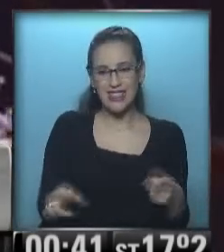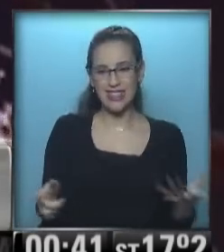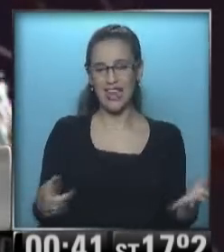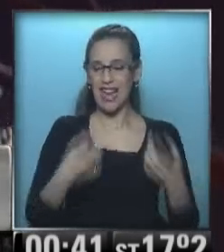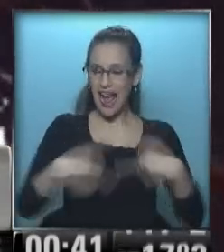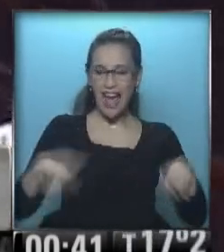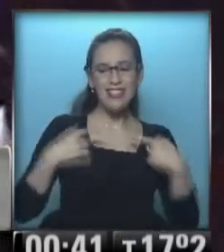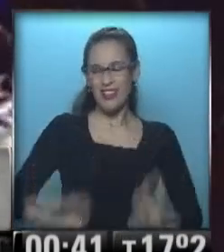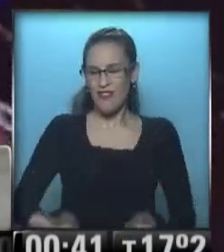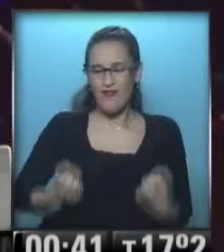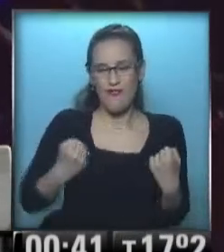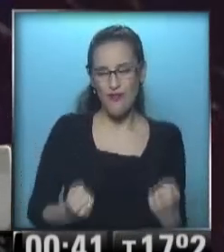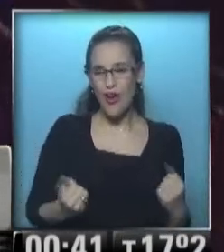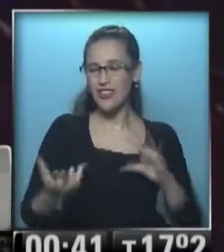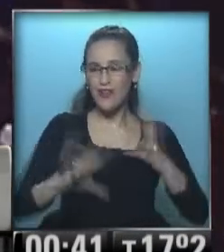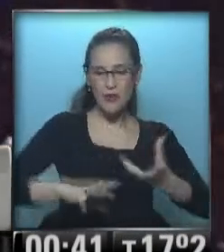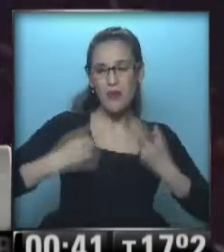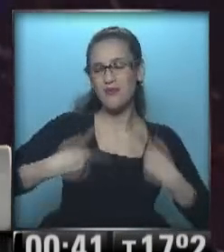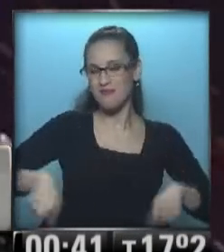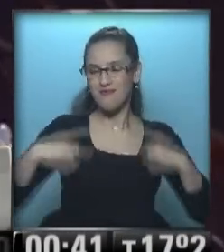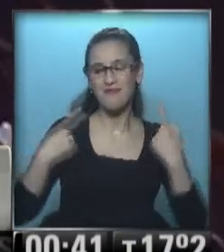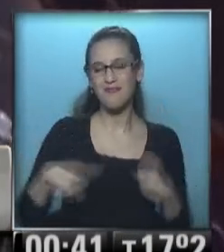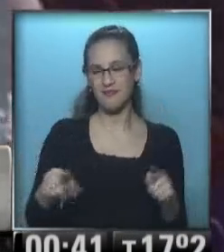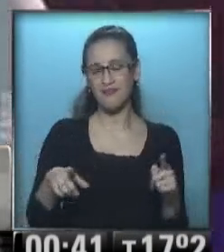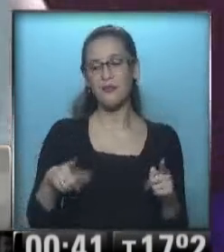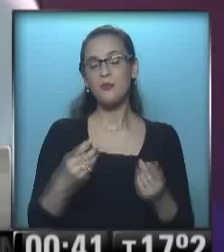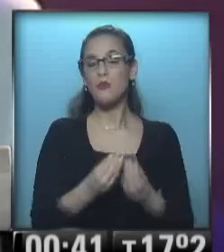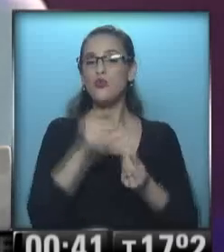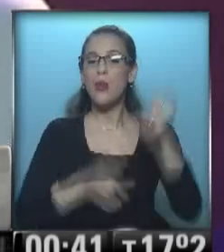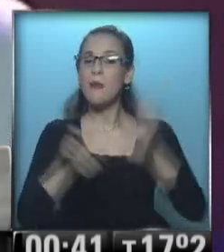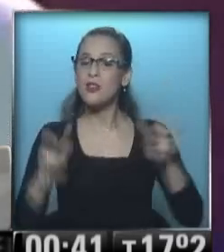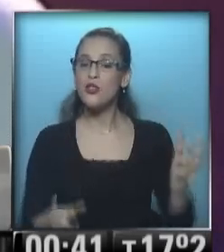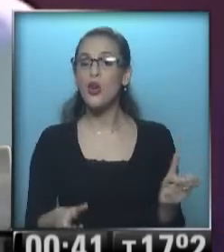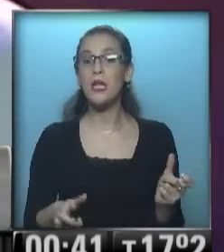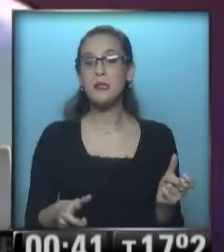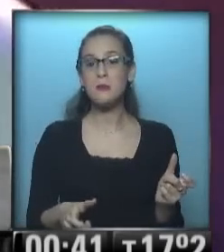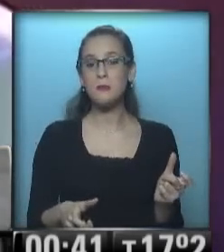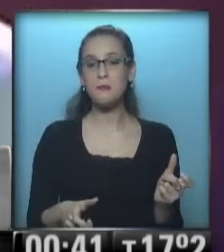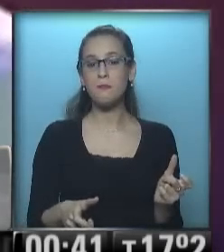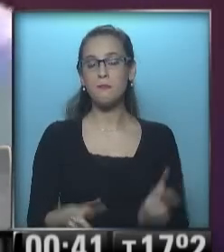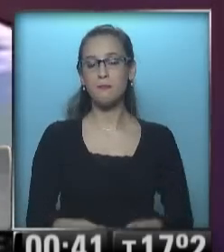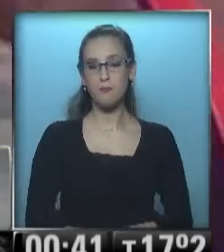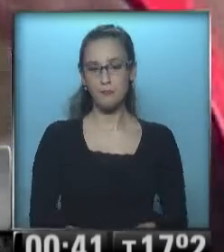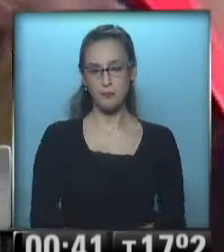con ganas, no sé, mucha gente tenía esa idea de